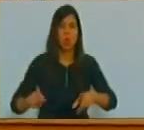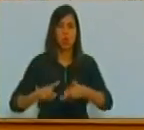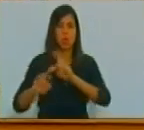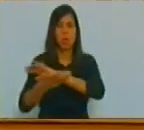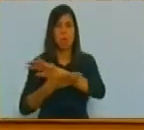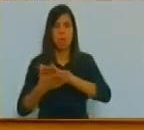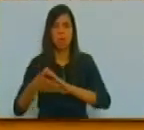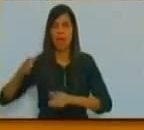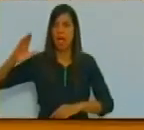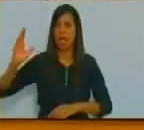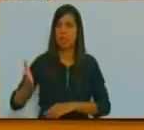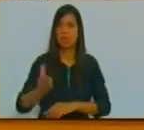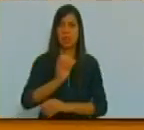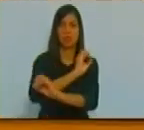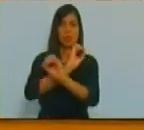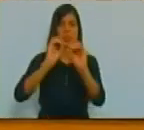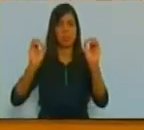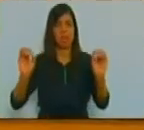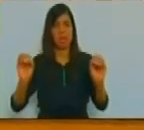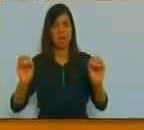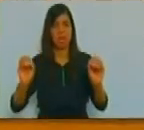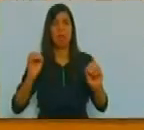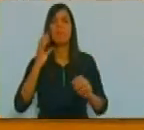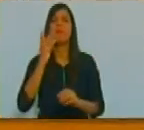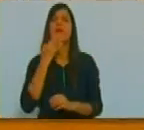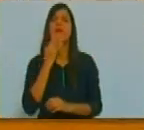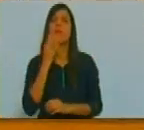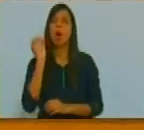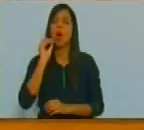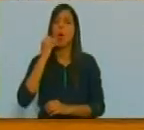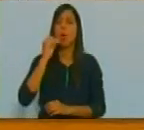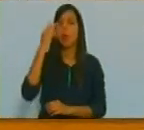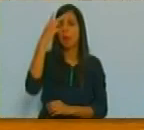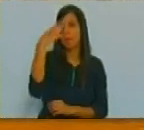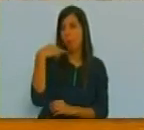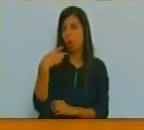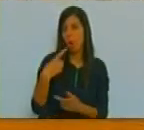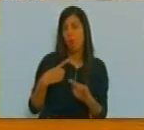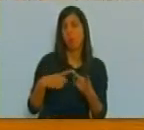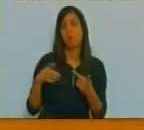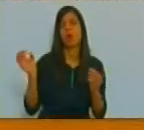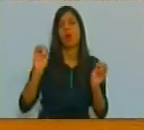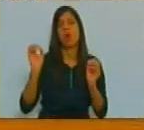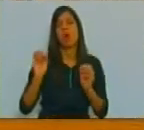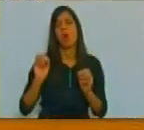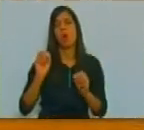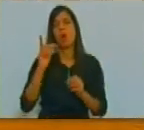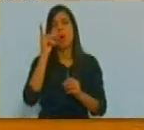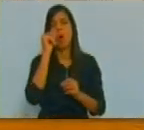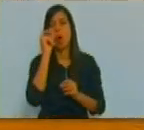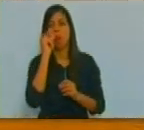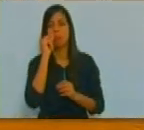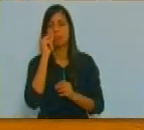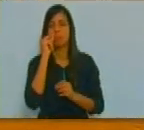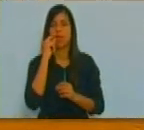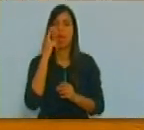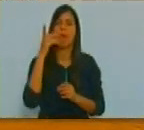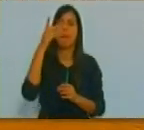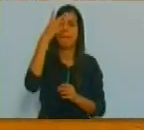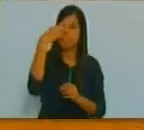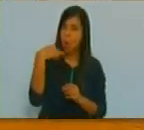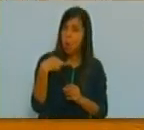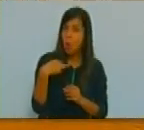castigo solamente de los jóvenes pobres de los jóvenes varones y nuestras